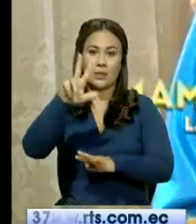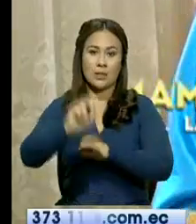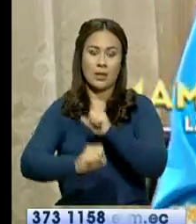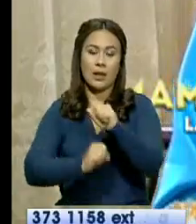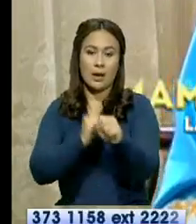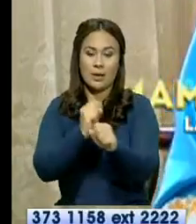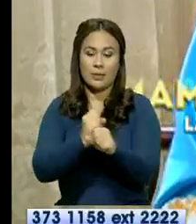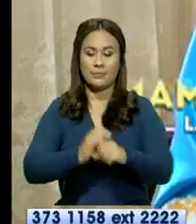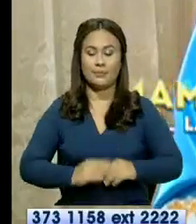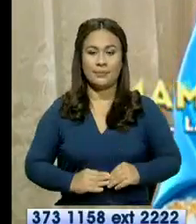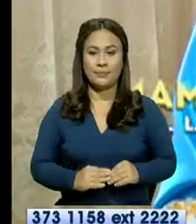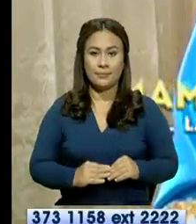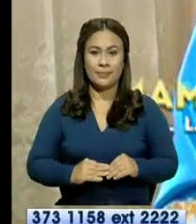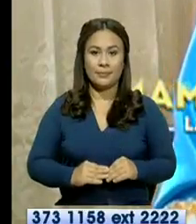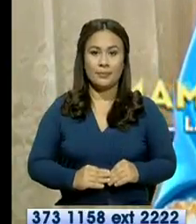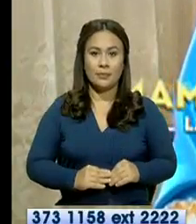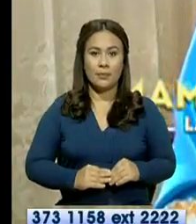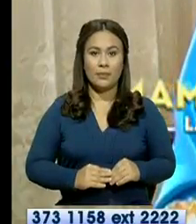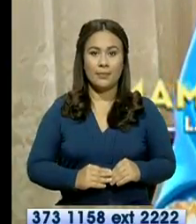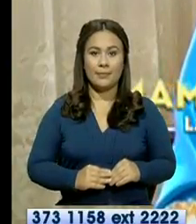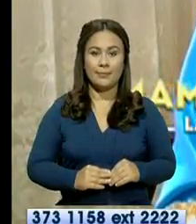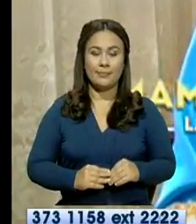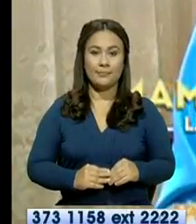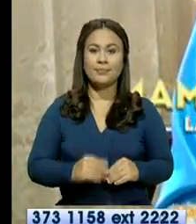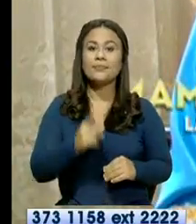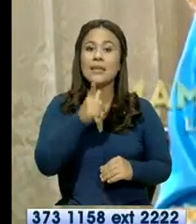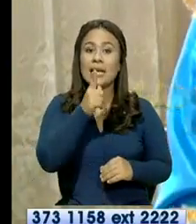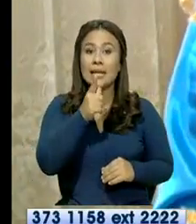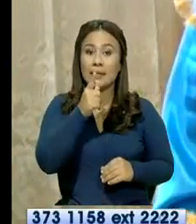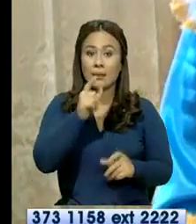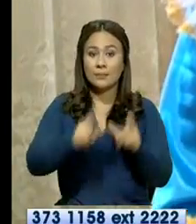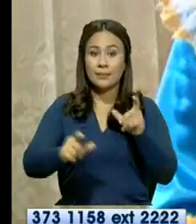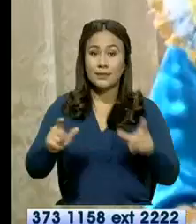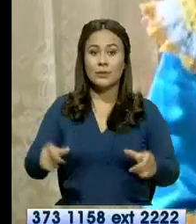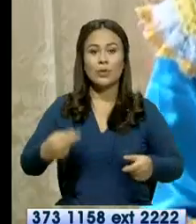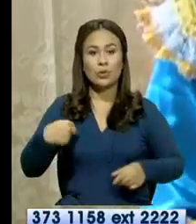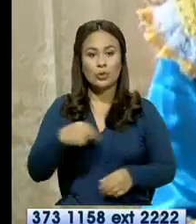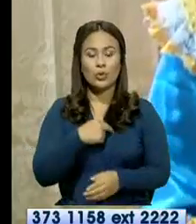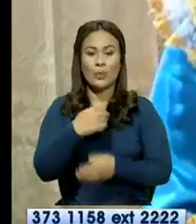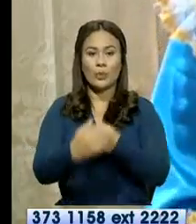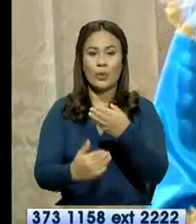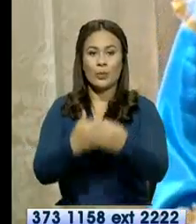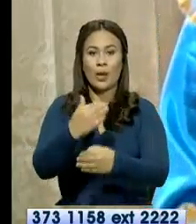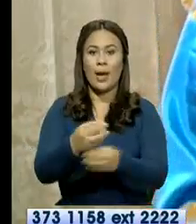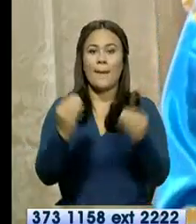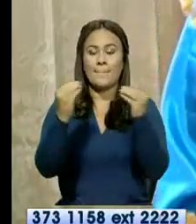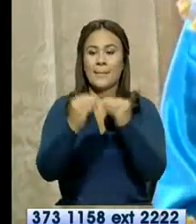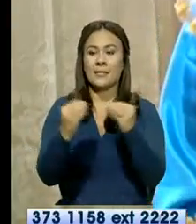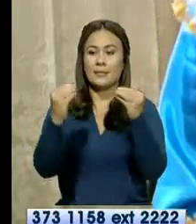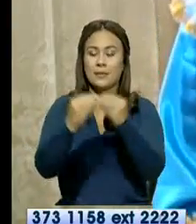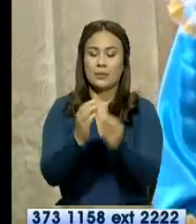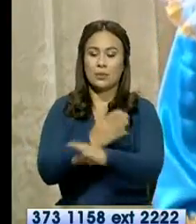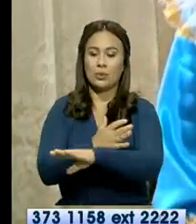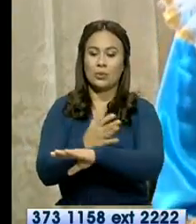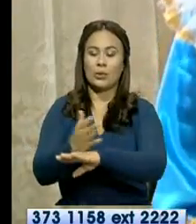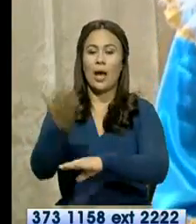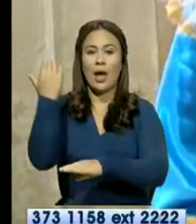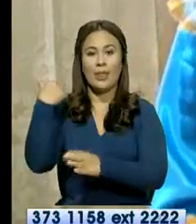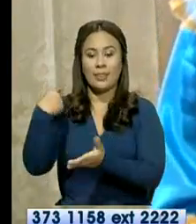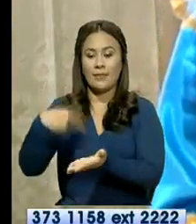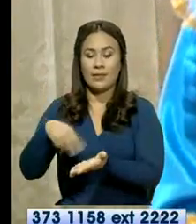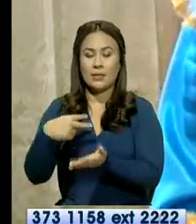equivoco, en que los latacungueños fuimos haciendo crecer esta fiesta que era simplemente local,